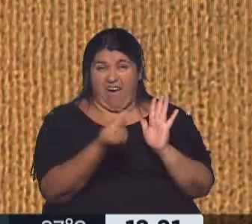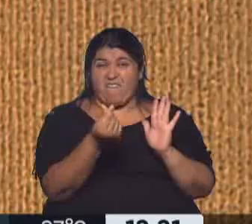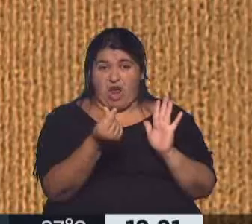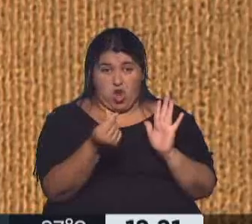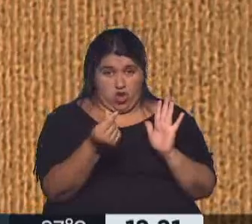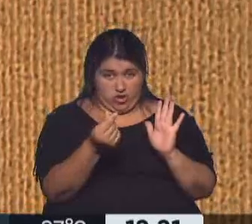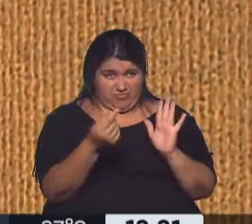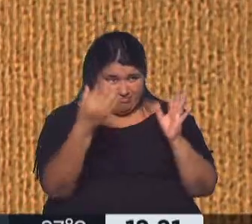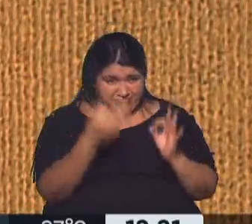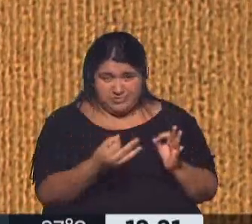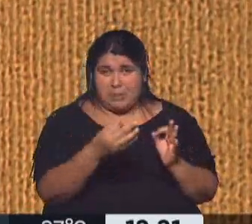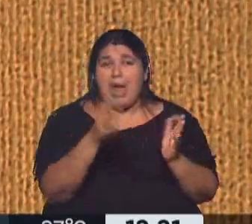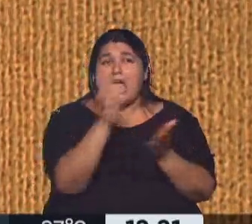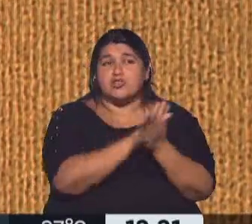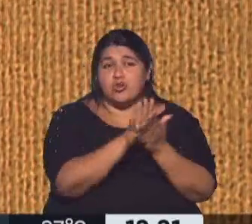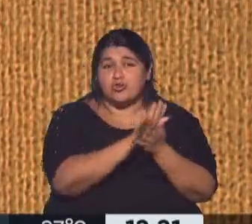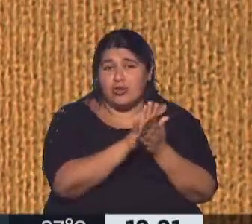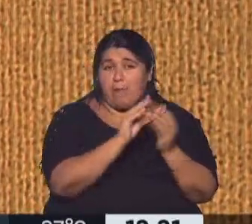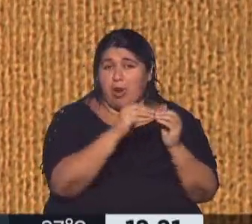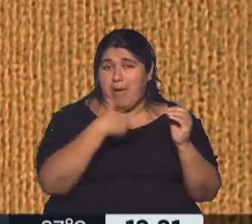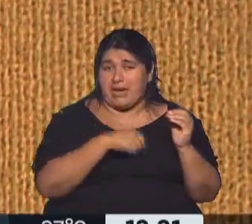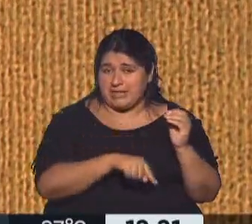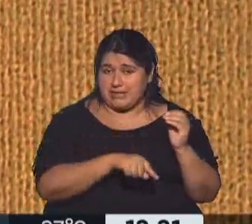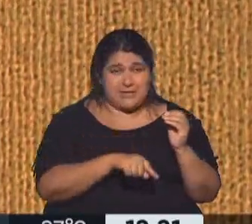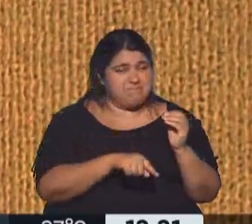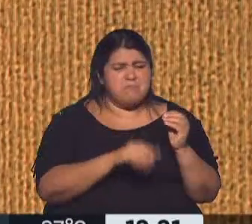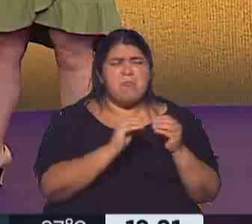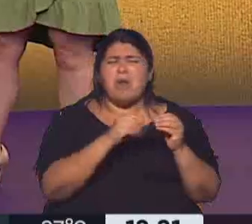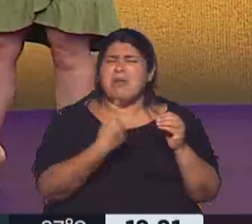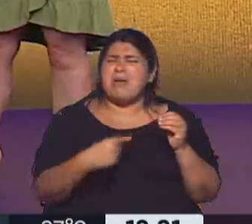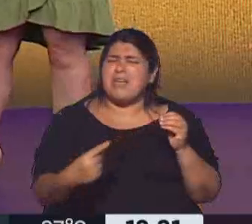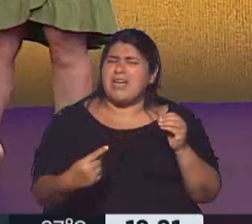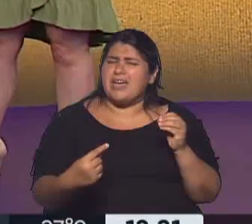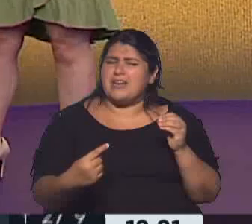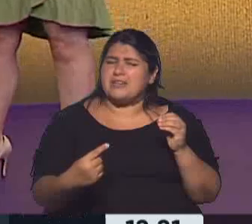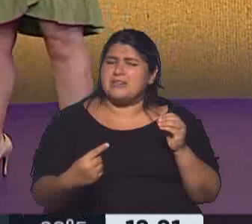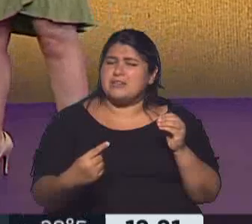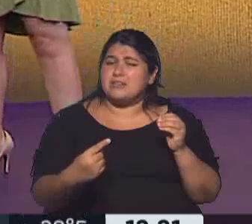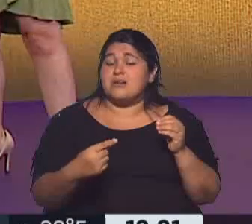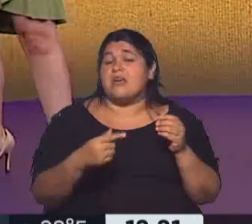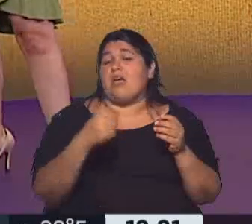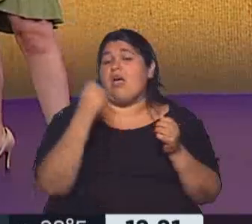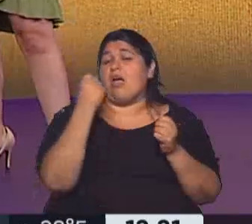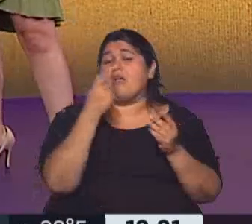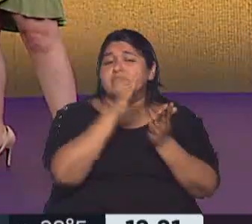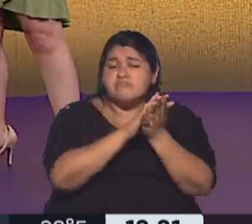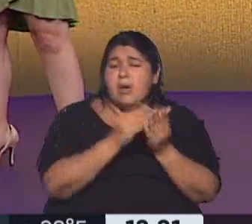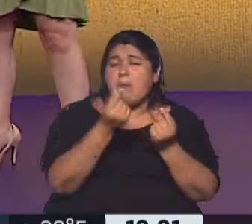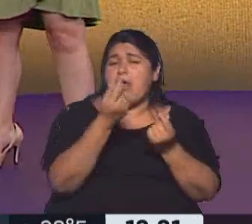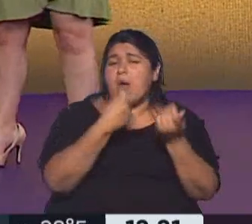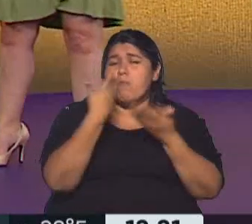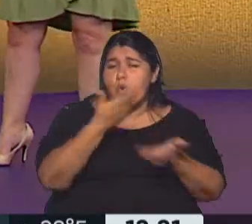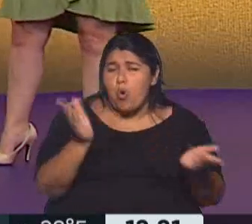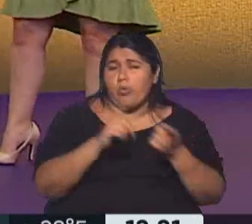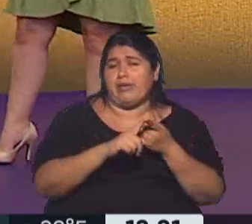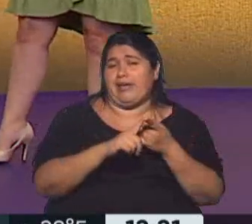abordar nuestros problemas. Y uno dice, ¿y cuáles eran esos problemas? Incluidas las frágiles finanzas públicas,